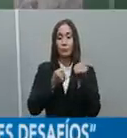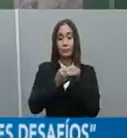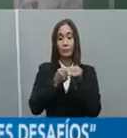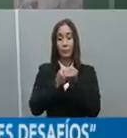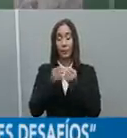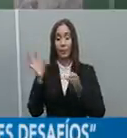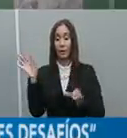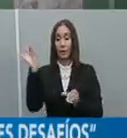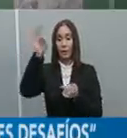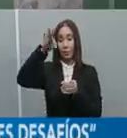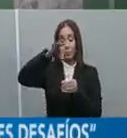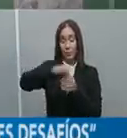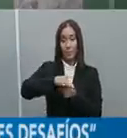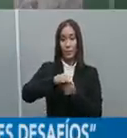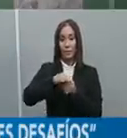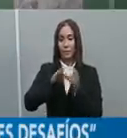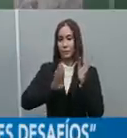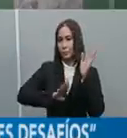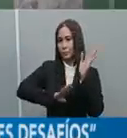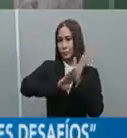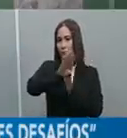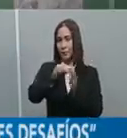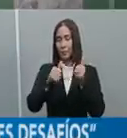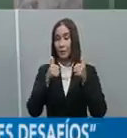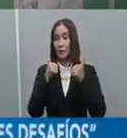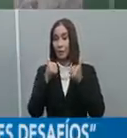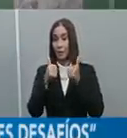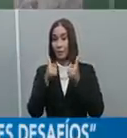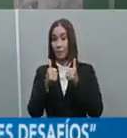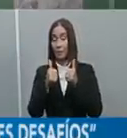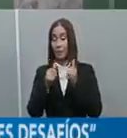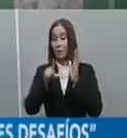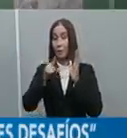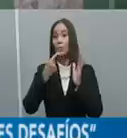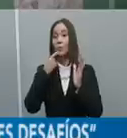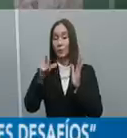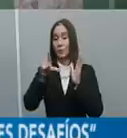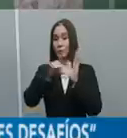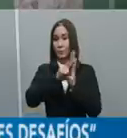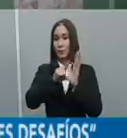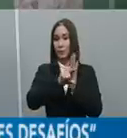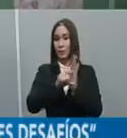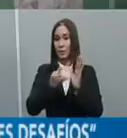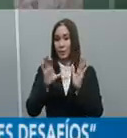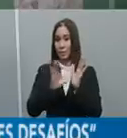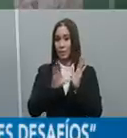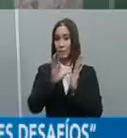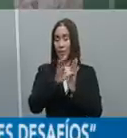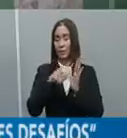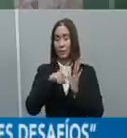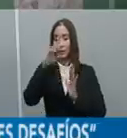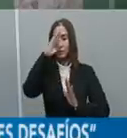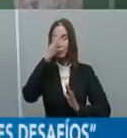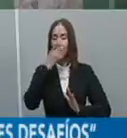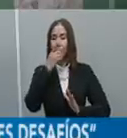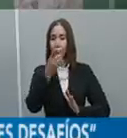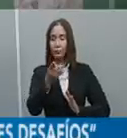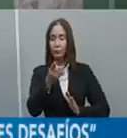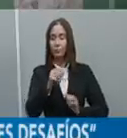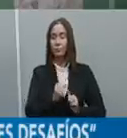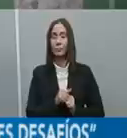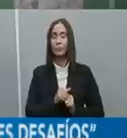desarrolle sin ningún tipo de obstáculo conforme a la Constitución y las leyes de la República. Sin embargo,